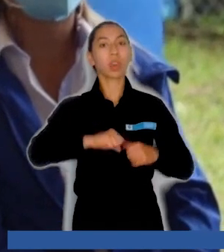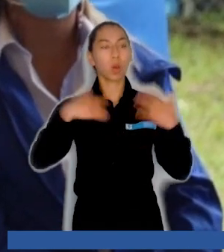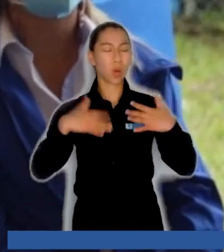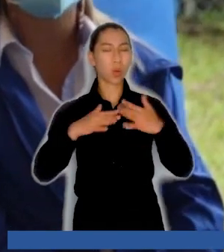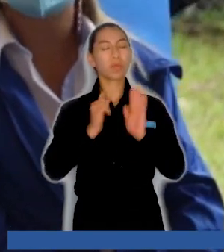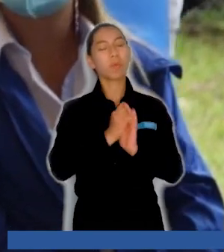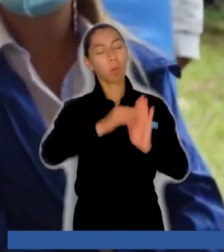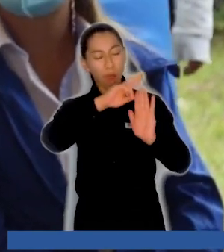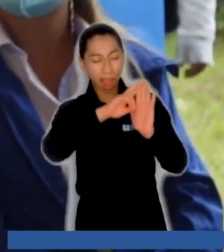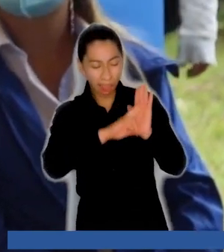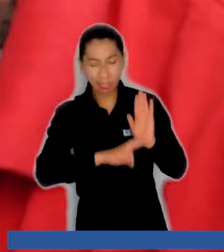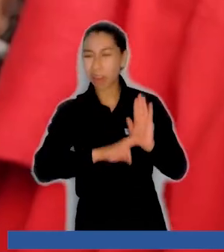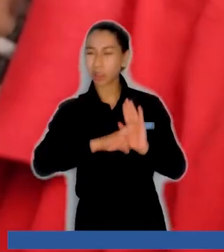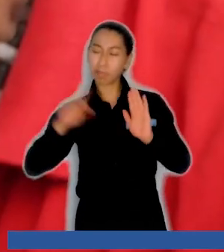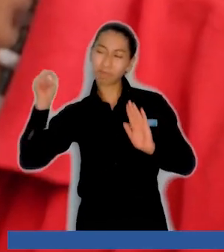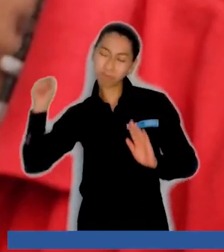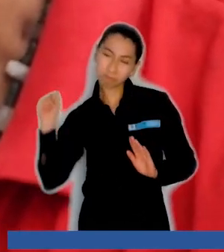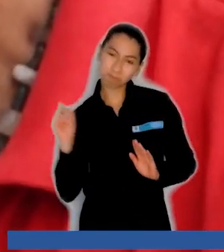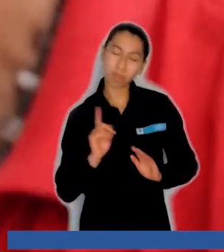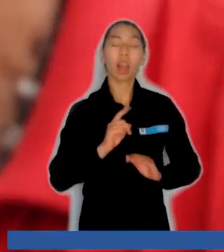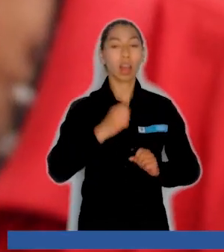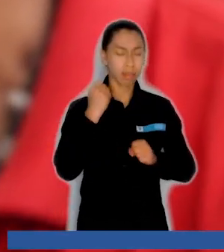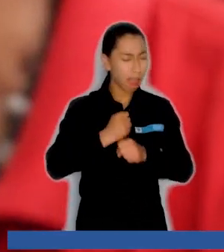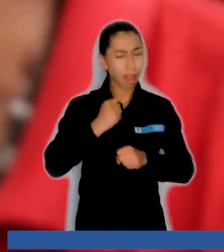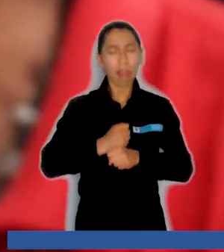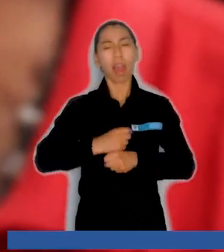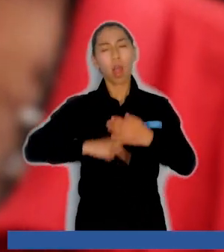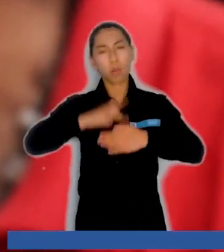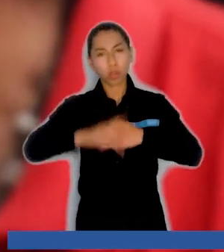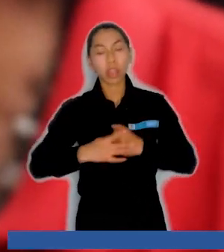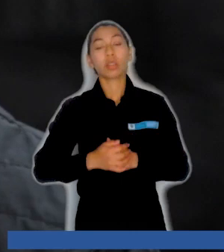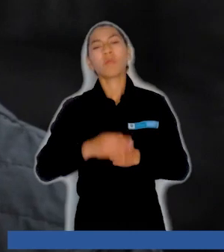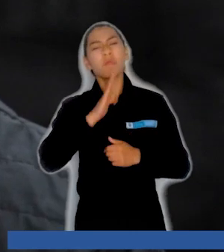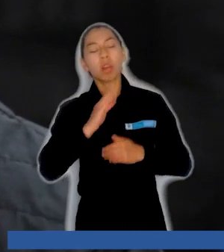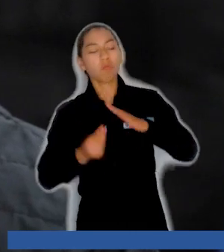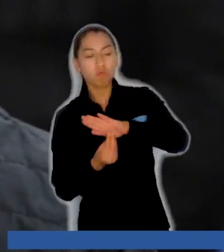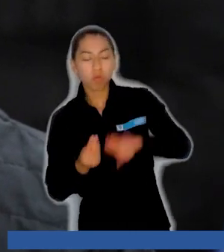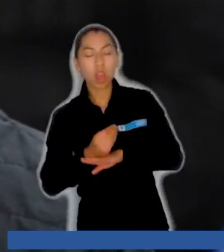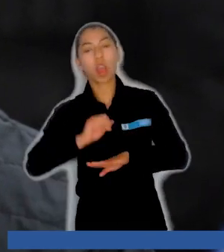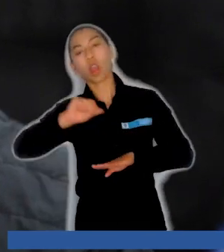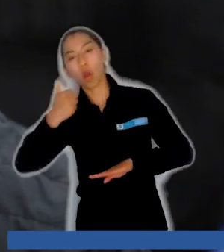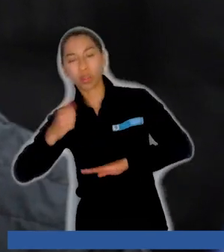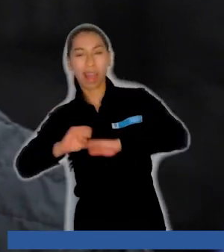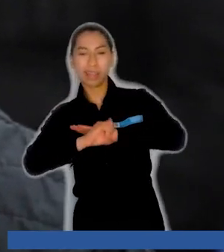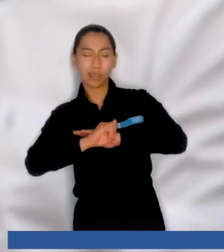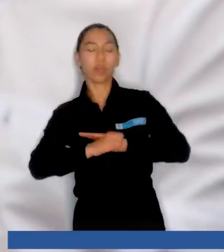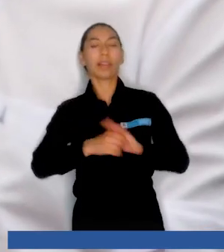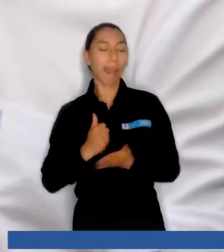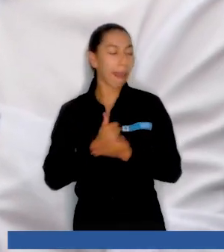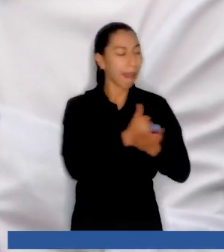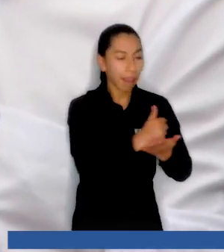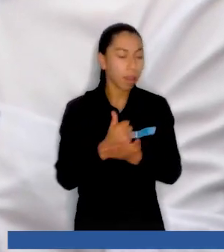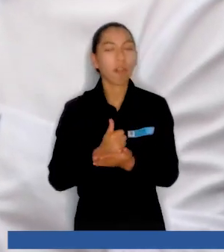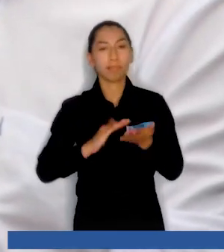deja todo este proceso vivido de la mano de la Unidad para las Víctimas, así como de otras entidades que participaron en la reparación